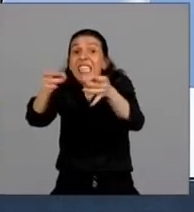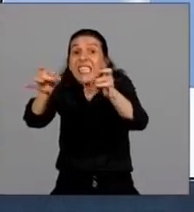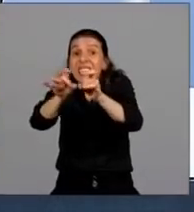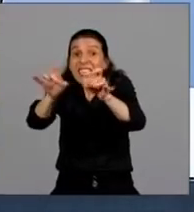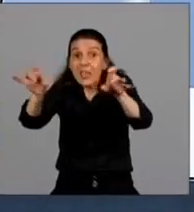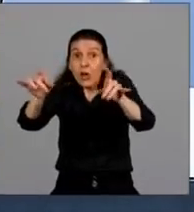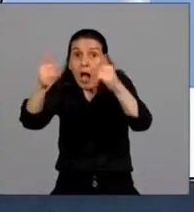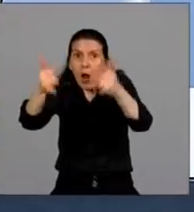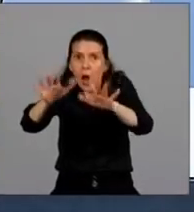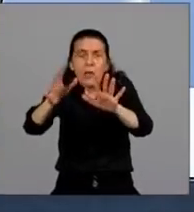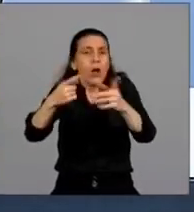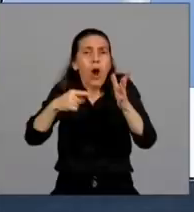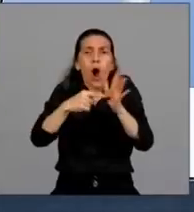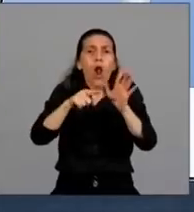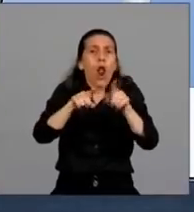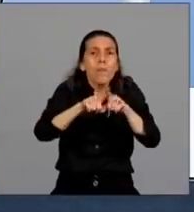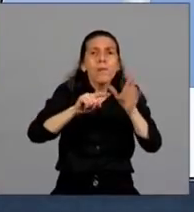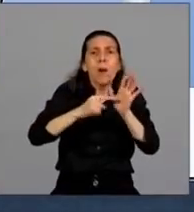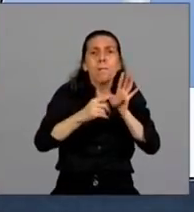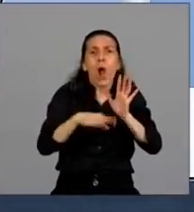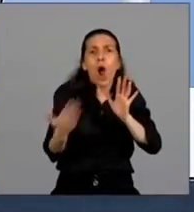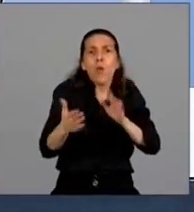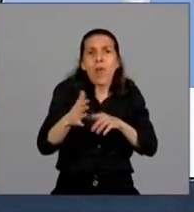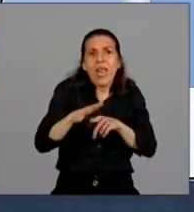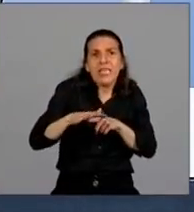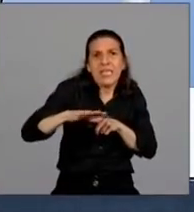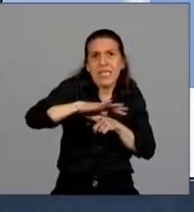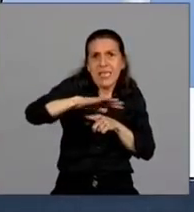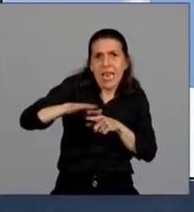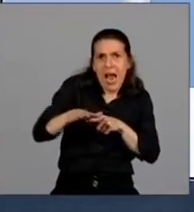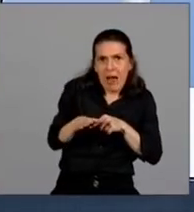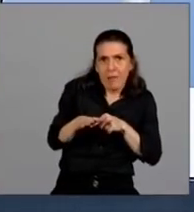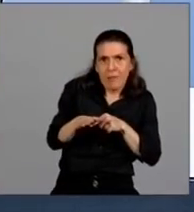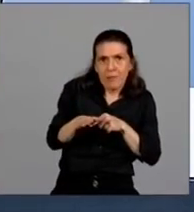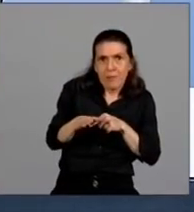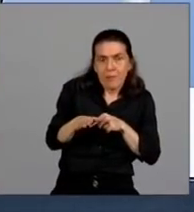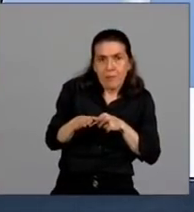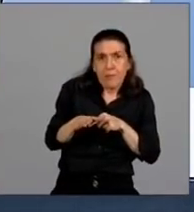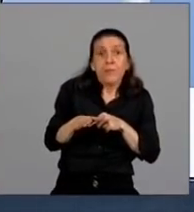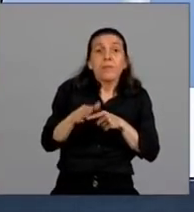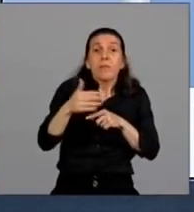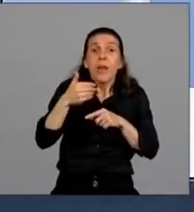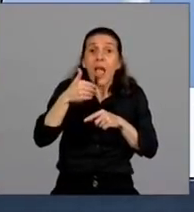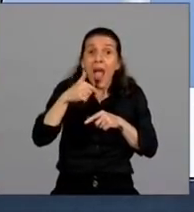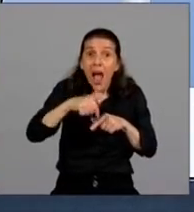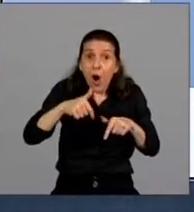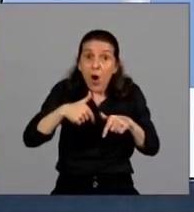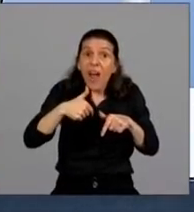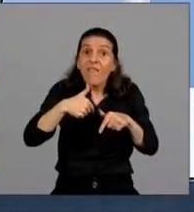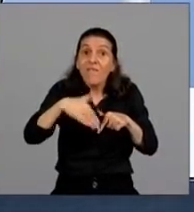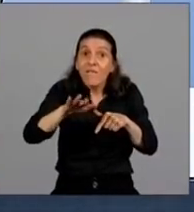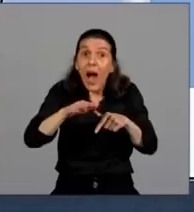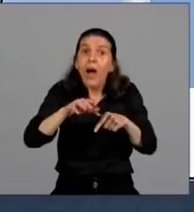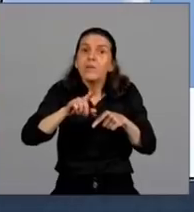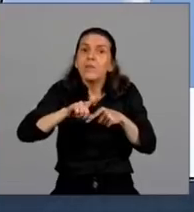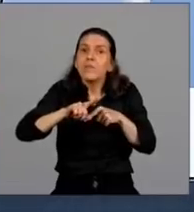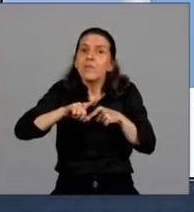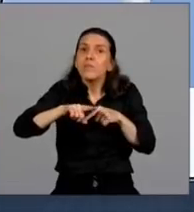Lo mismo pasa en la provincia de Buenos Aires. Vamos a pasar ahora en una etapa,